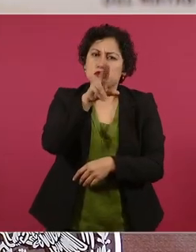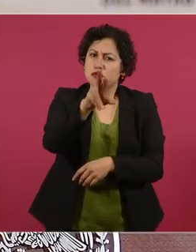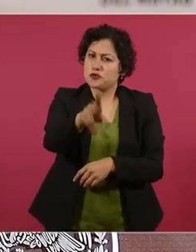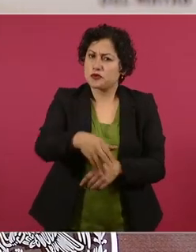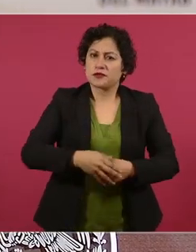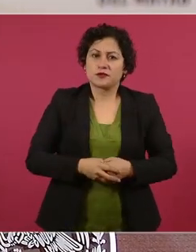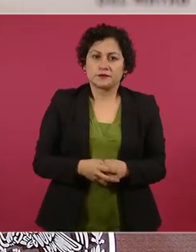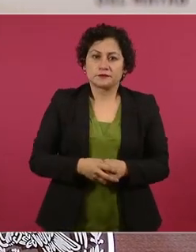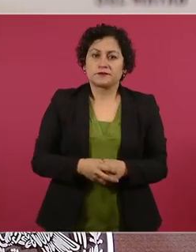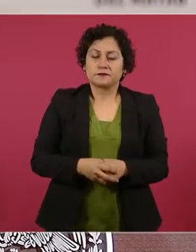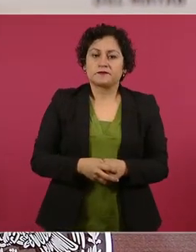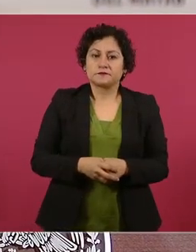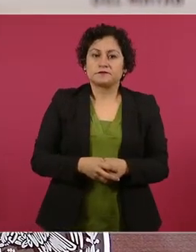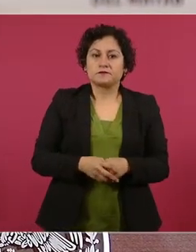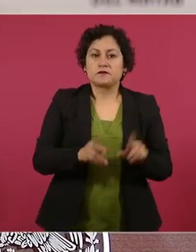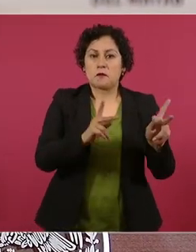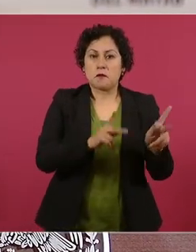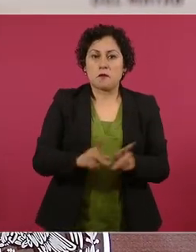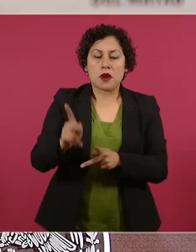el plan Sonora,